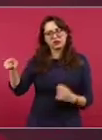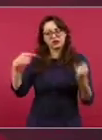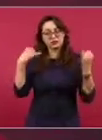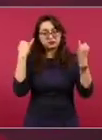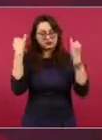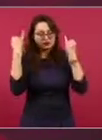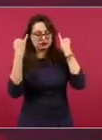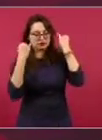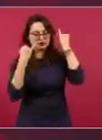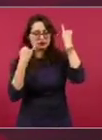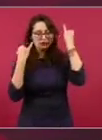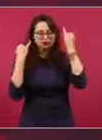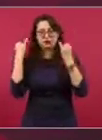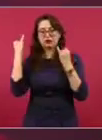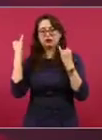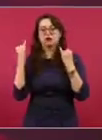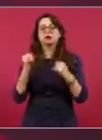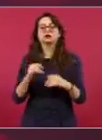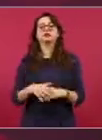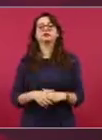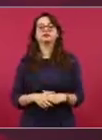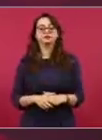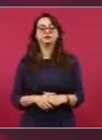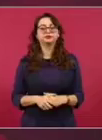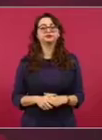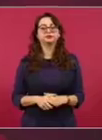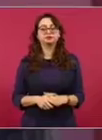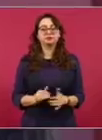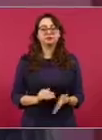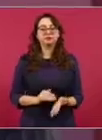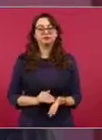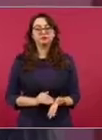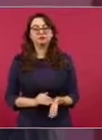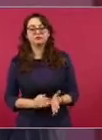de un periodista opositor a nosotros,